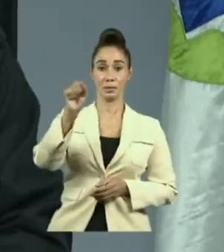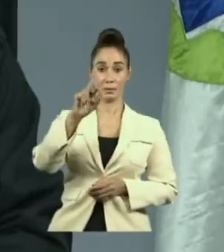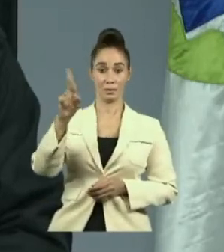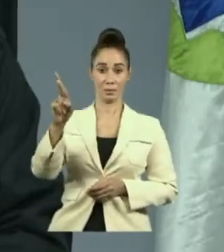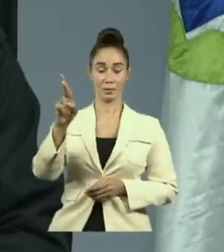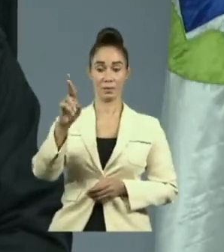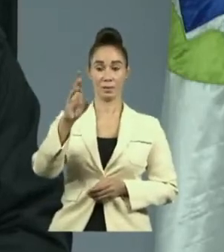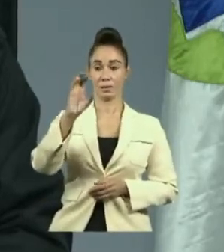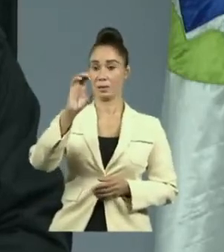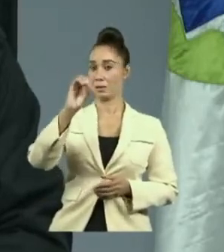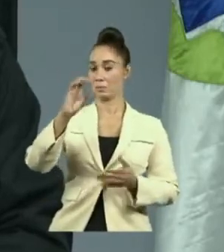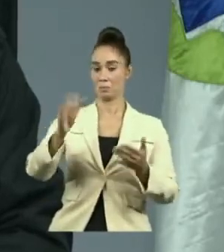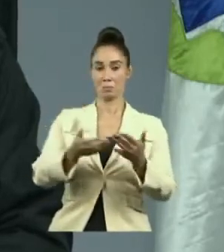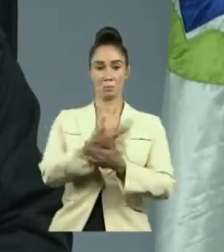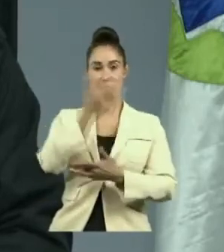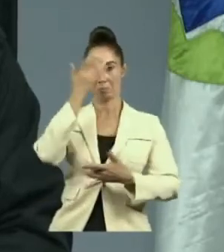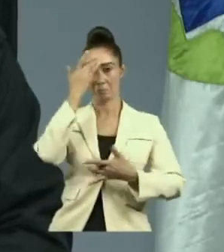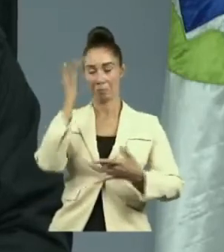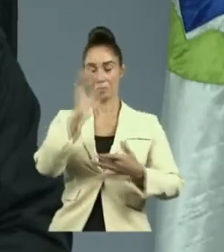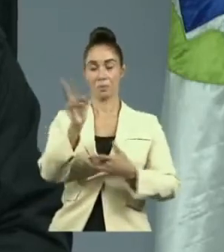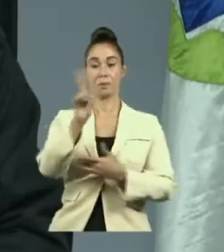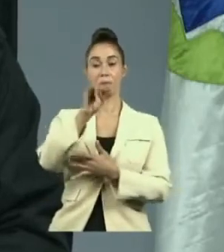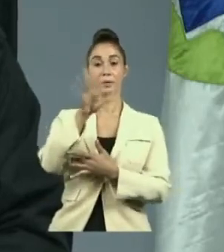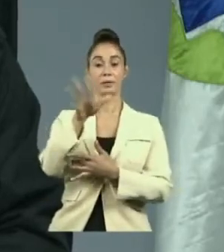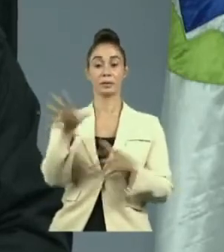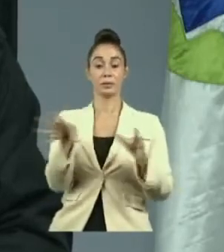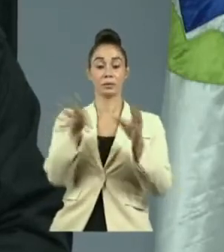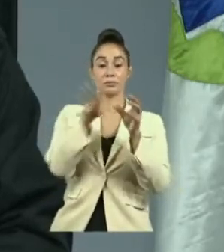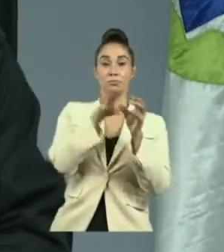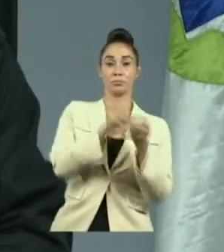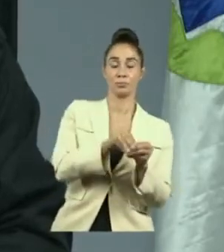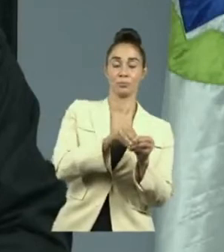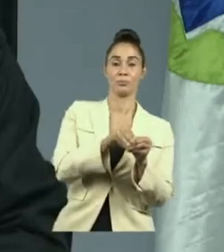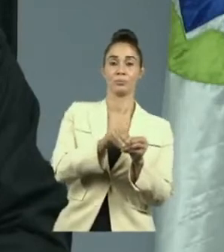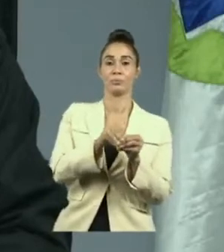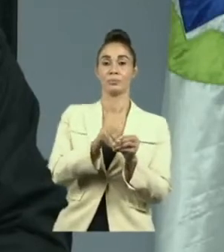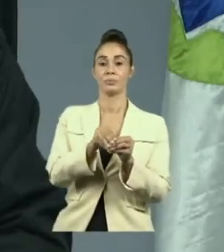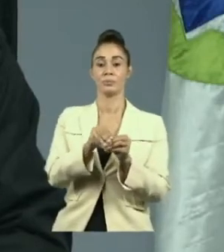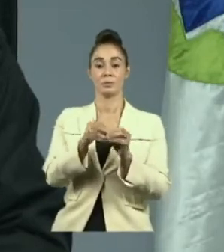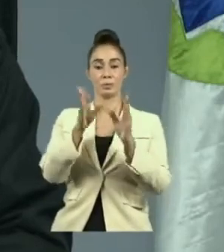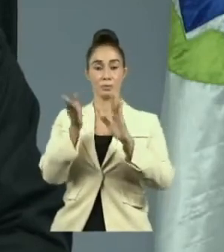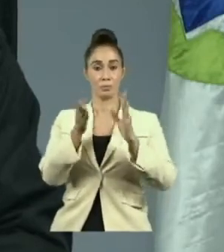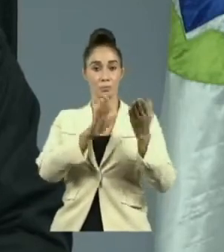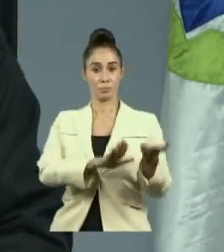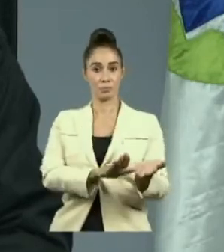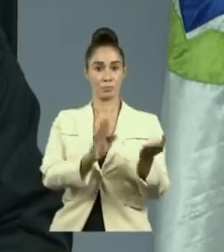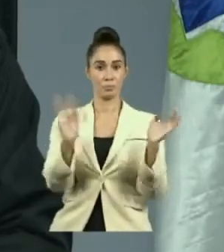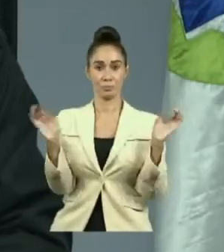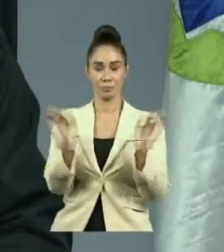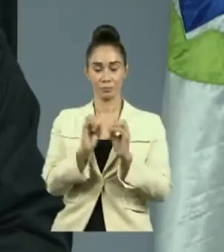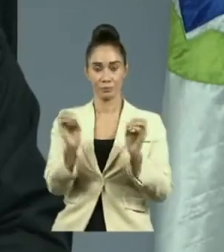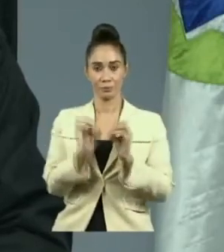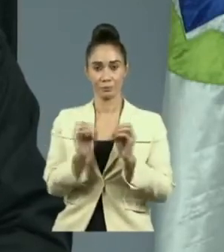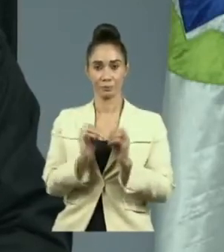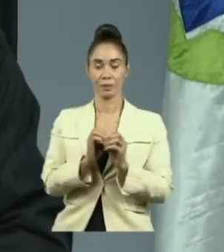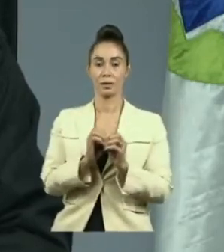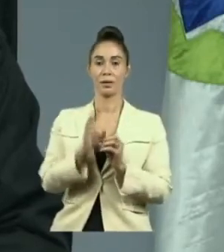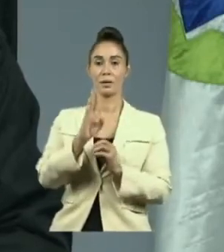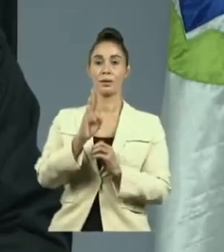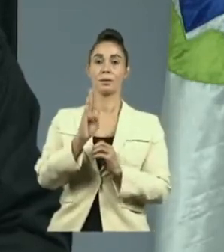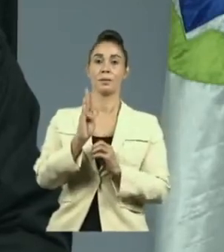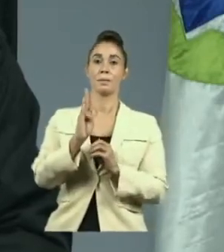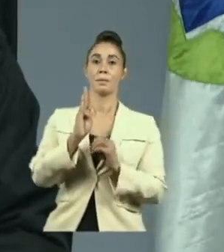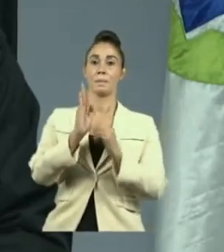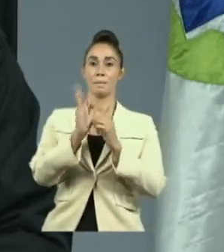0 casos nuevos 25 acumula 20 fallecimientos valverde